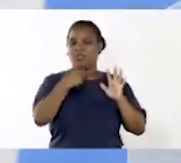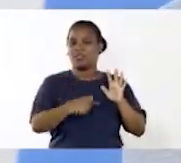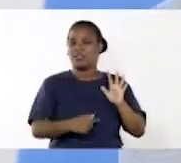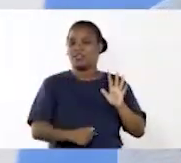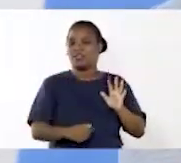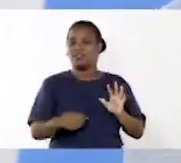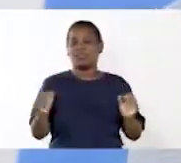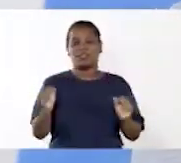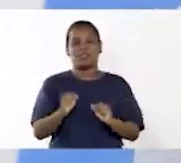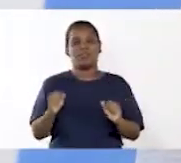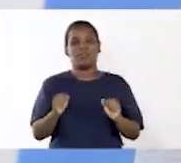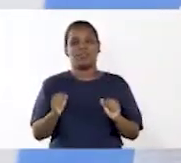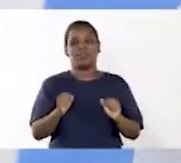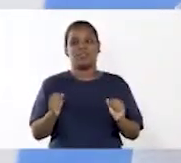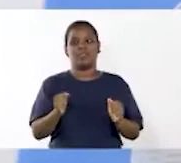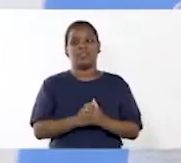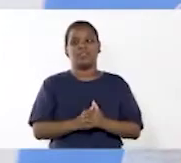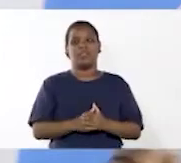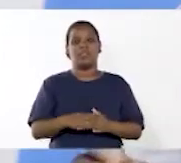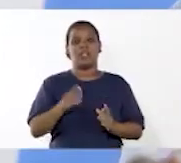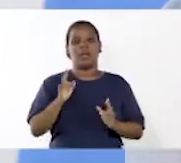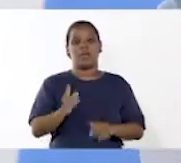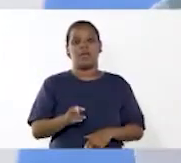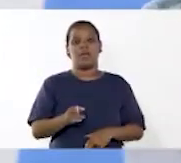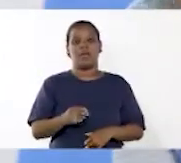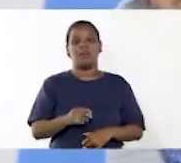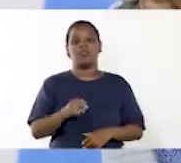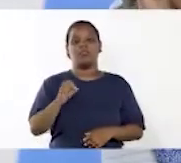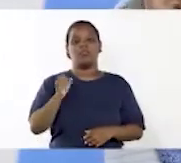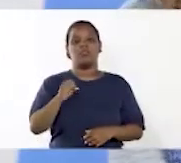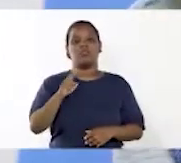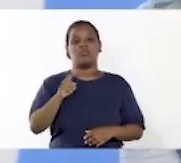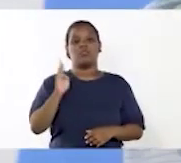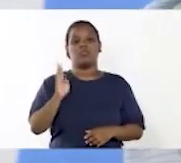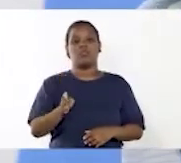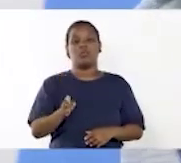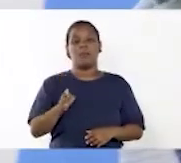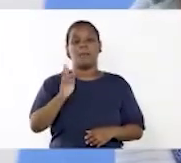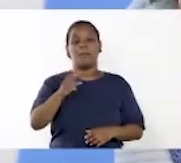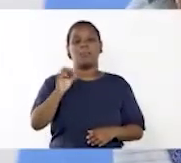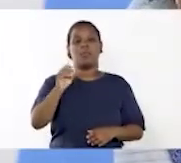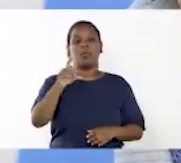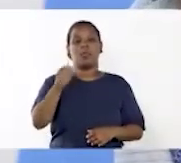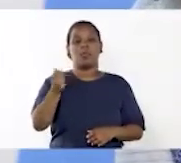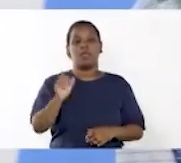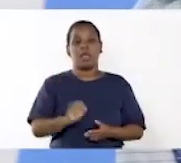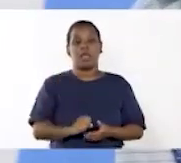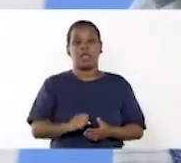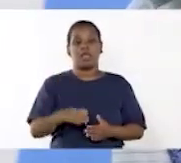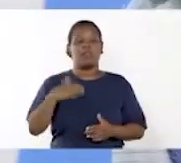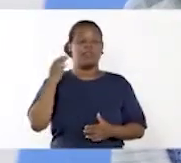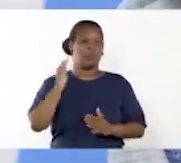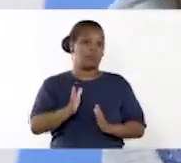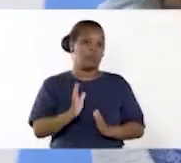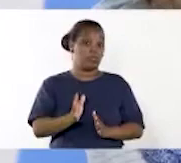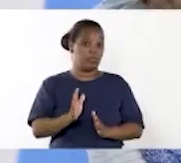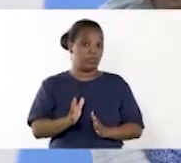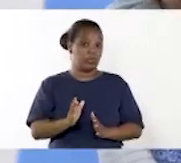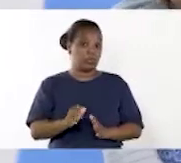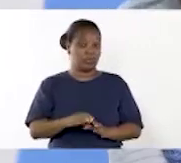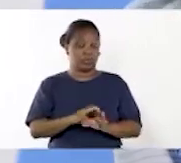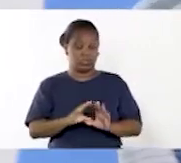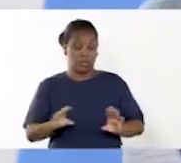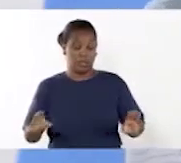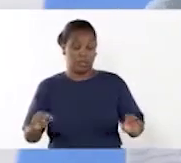la faja polar y la faja subpolar. Ahí lo ven en el mapa. A continuación de la faja polar,